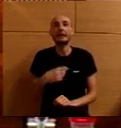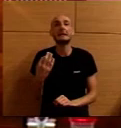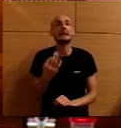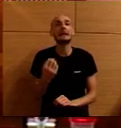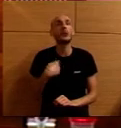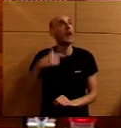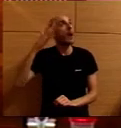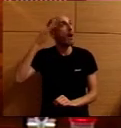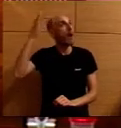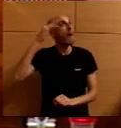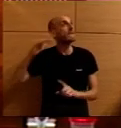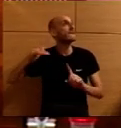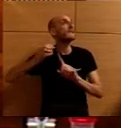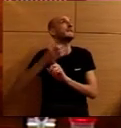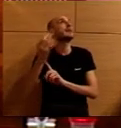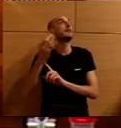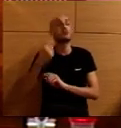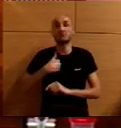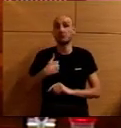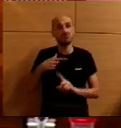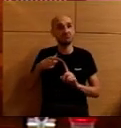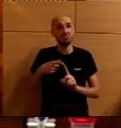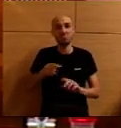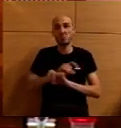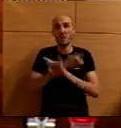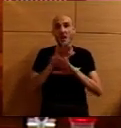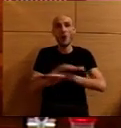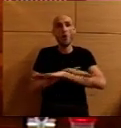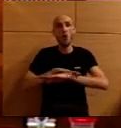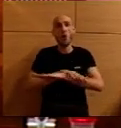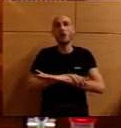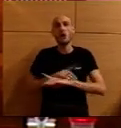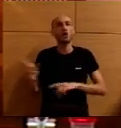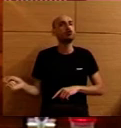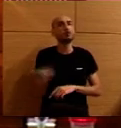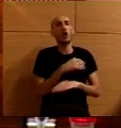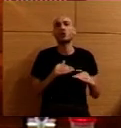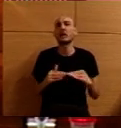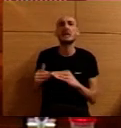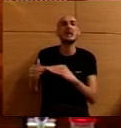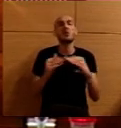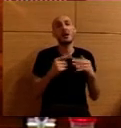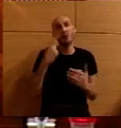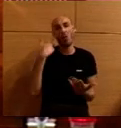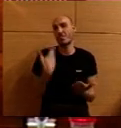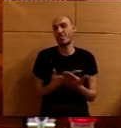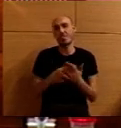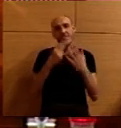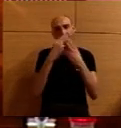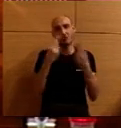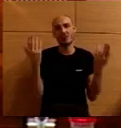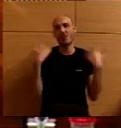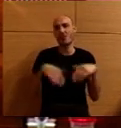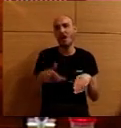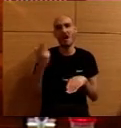qué aspiramos. Nosotros aspiramos a gobernar para todos y creo que se ha demostrado, que la Generalitat lo ha demostrado y sobre todo para los que